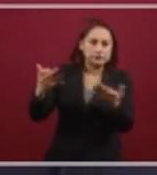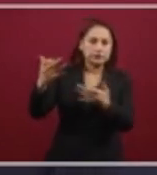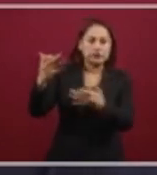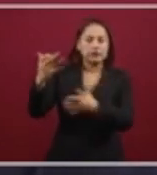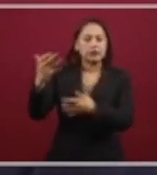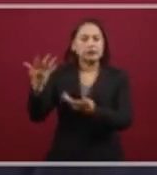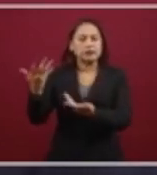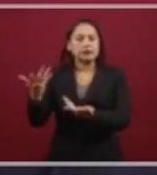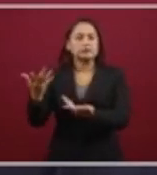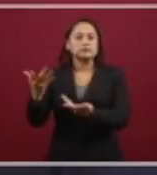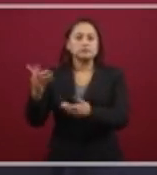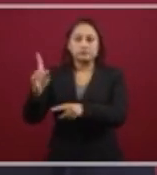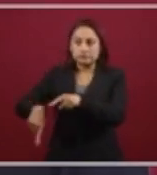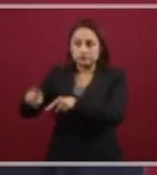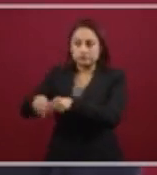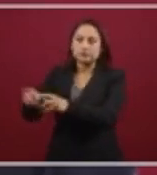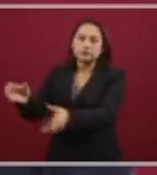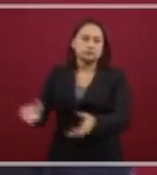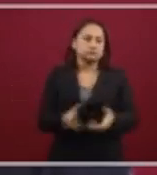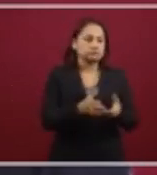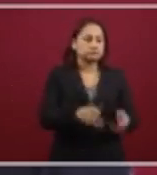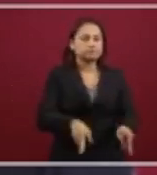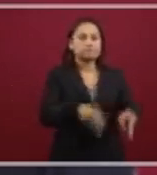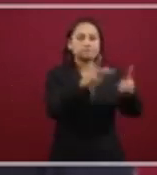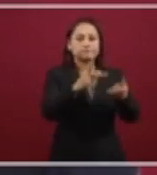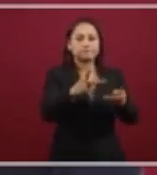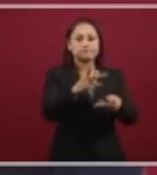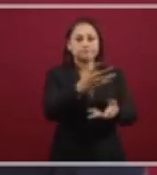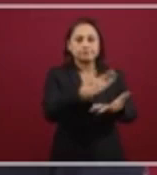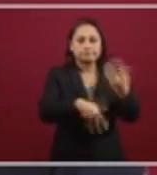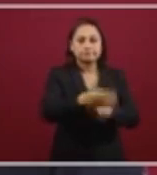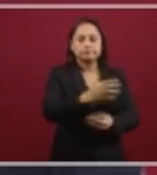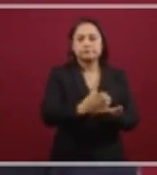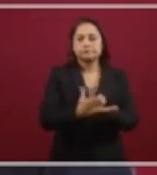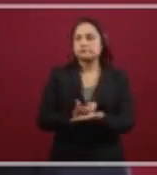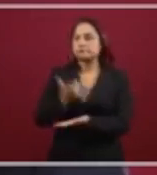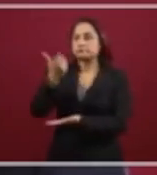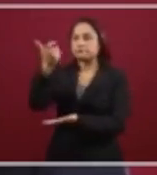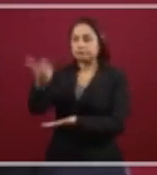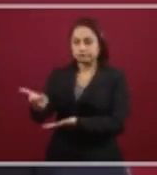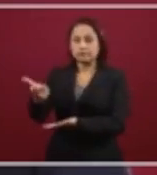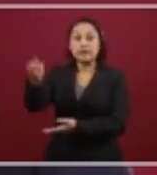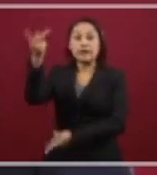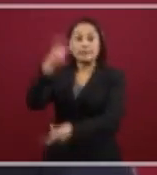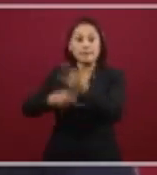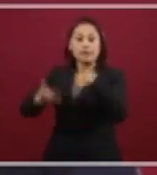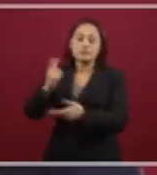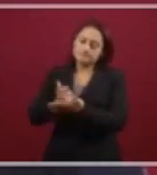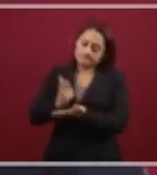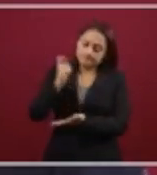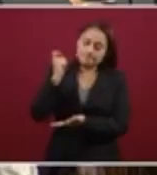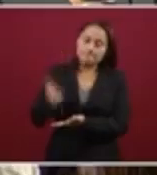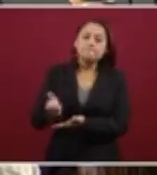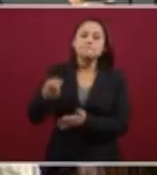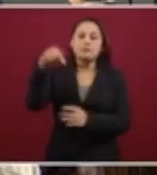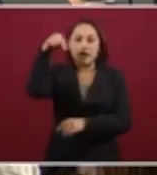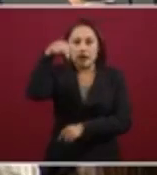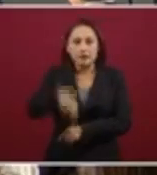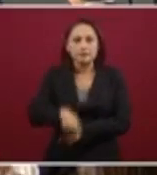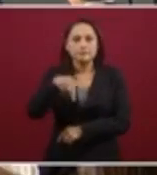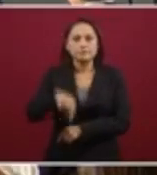Se les van a entregar sus fondos aquí a las autoridades de